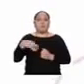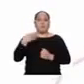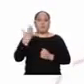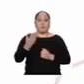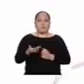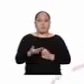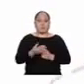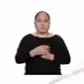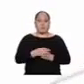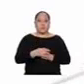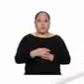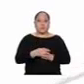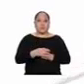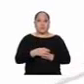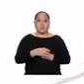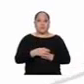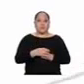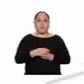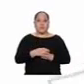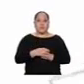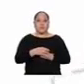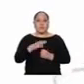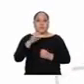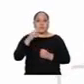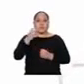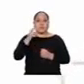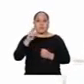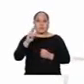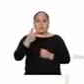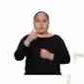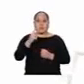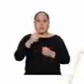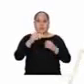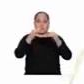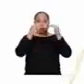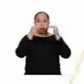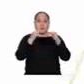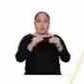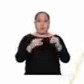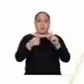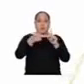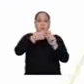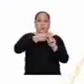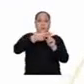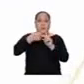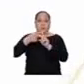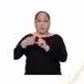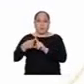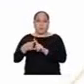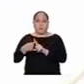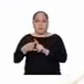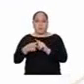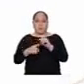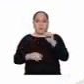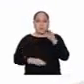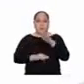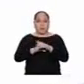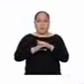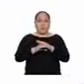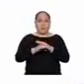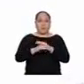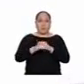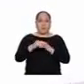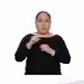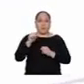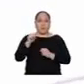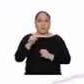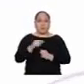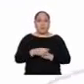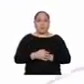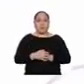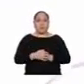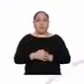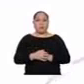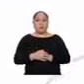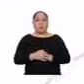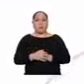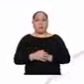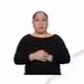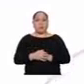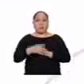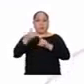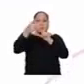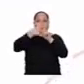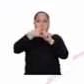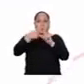la frecuencia acumulada 2 será la suma de las frecuencias simples hasta la fila 2, lo que nos lleva a